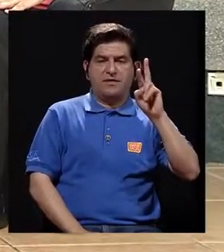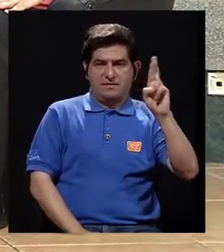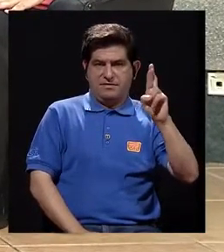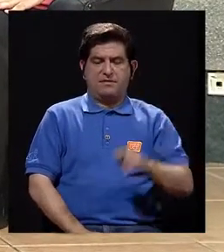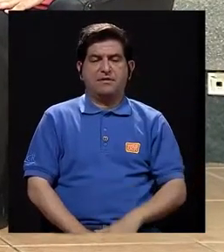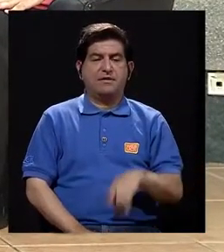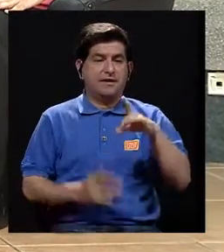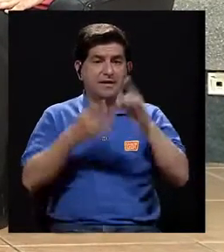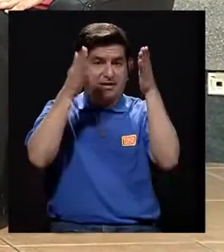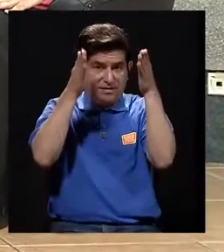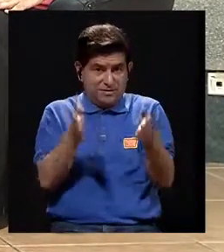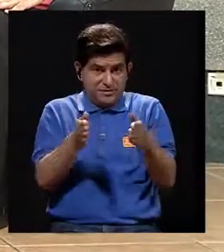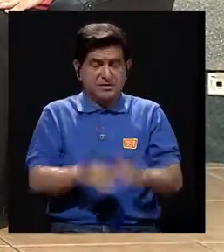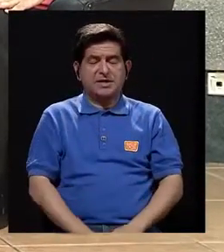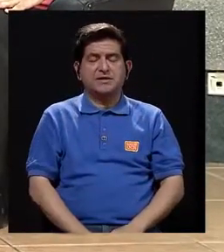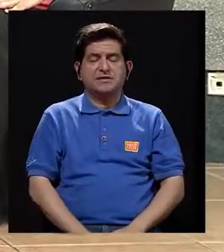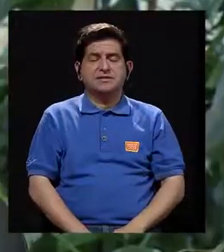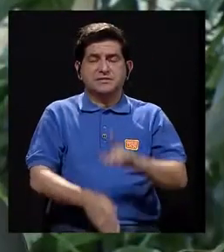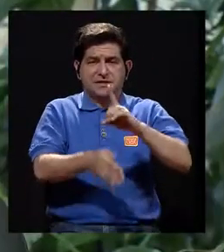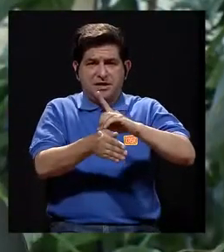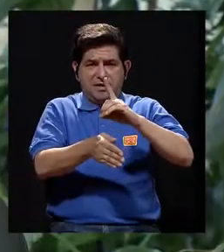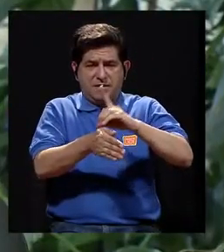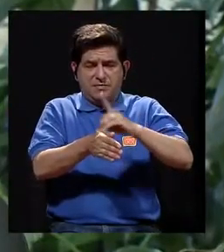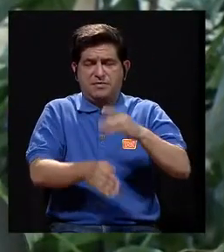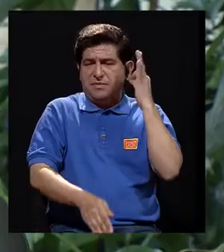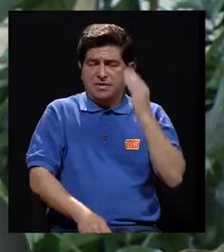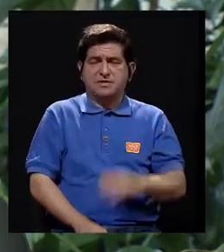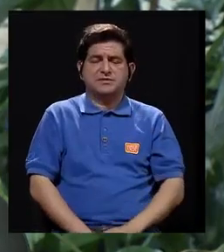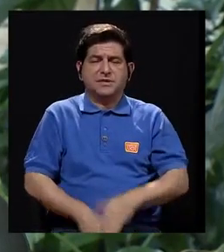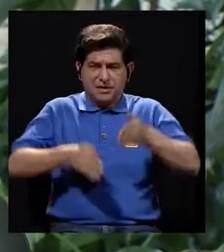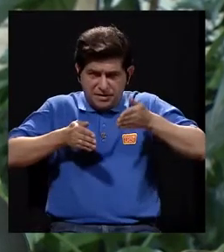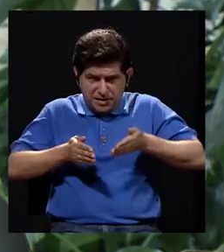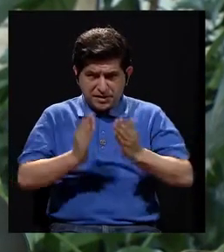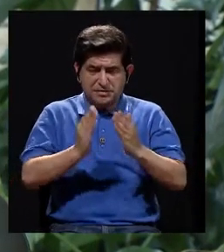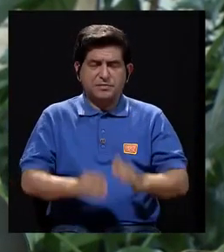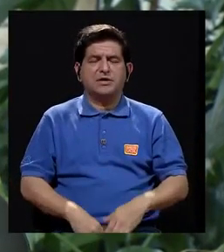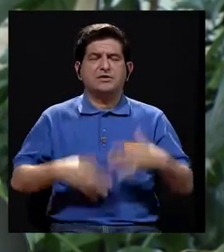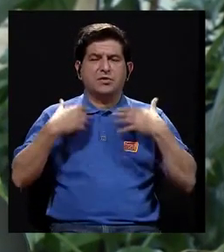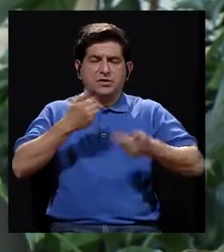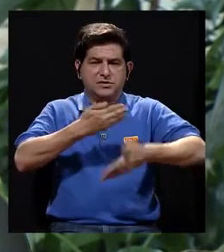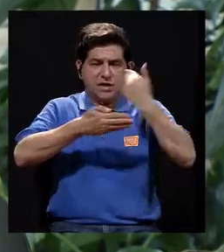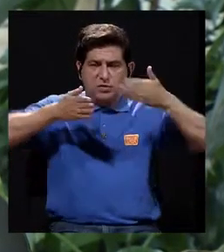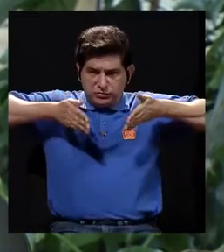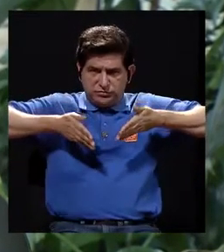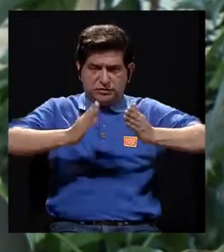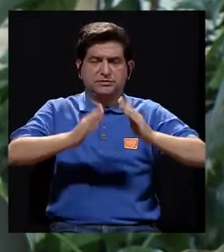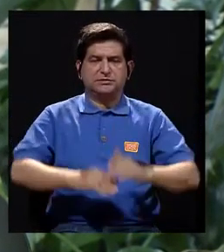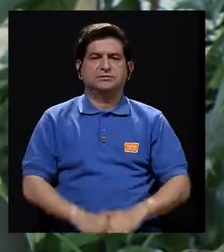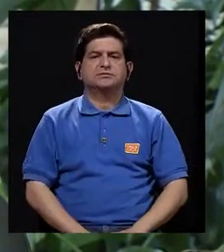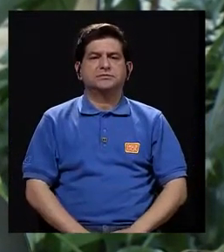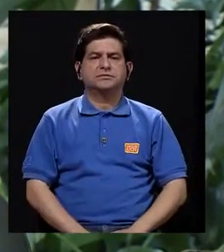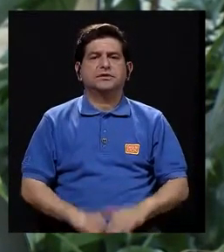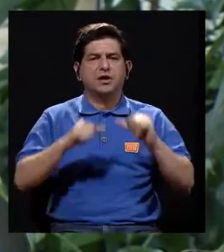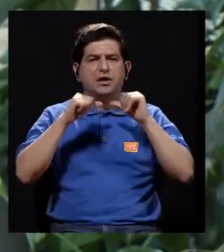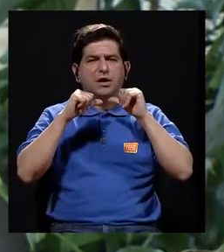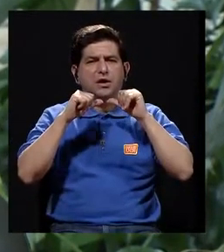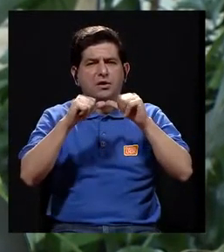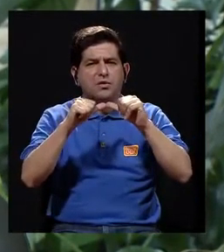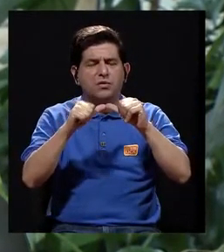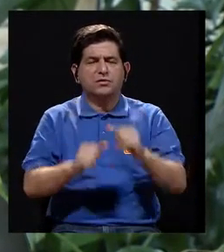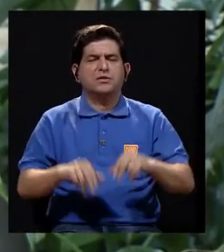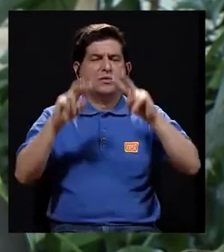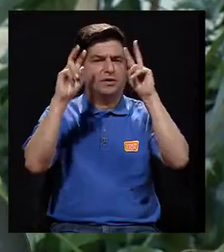Randall Rivera, él es especialista en ginecología, obstetricia y salud prenatal. Don Randall, para